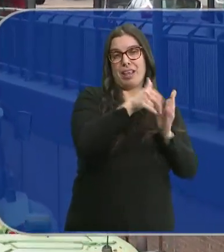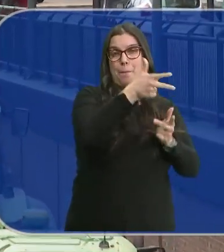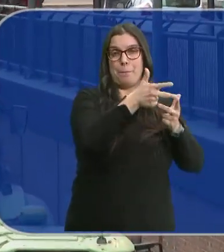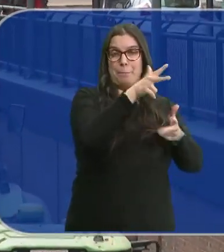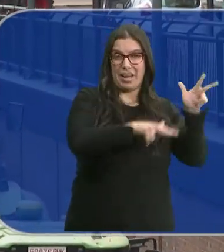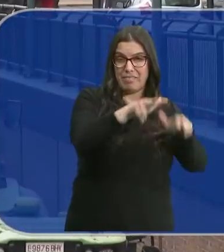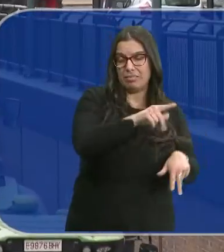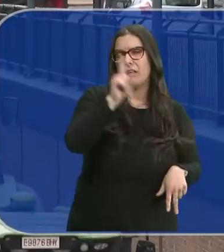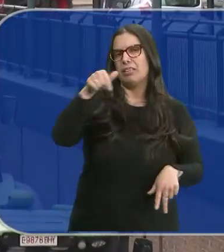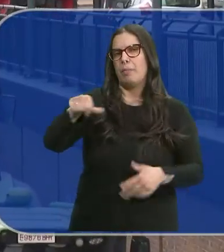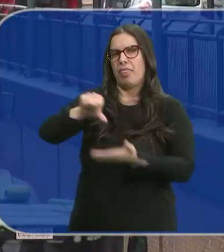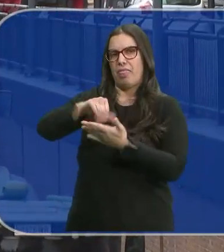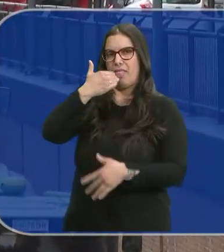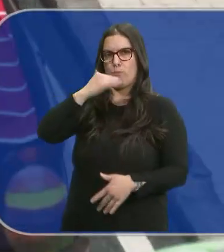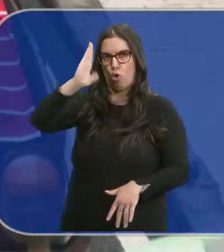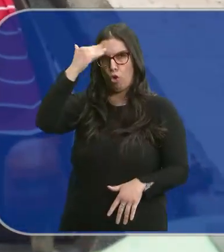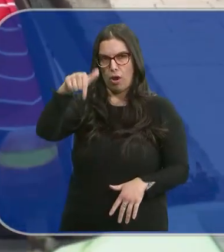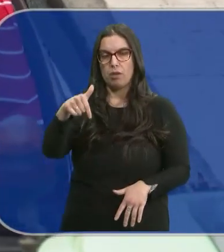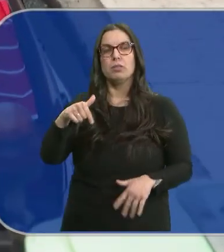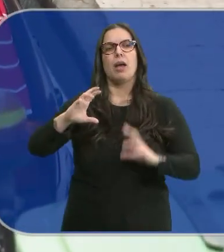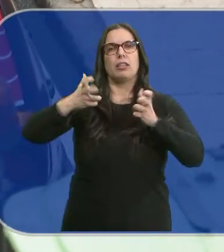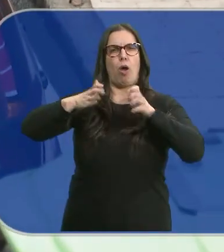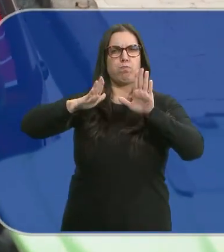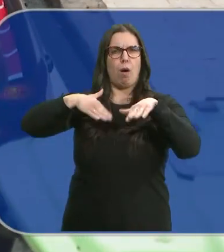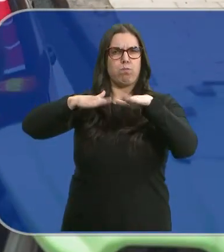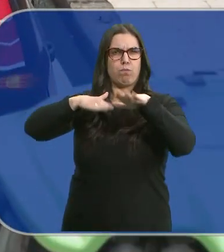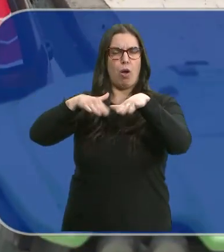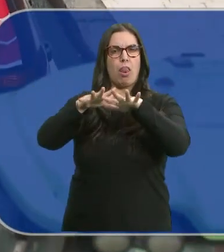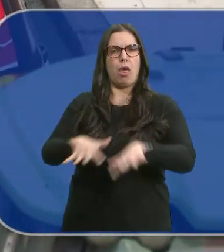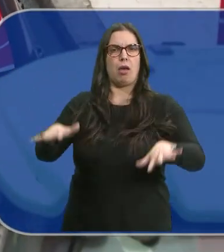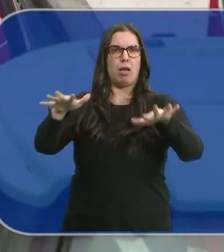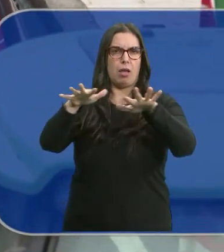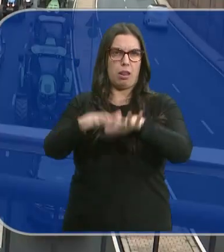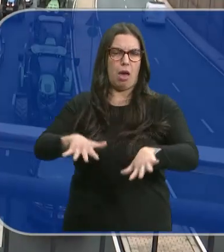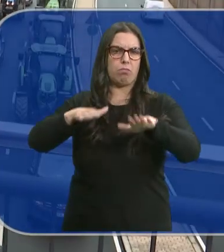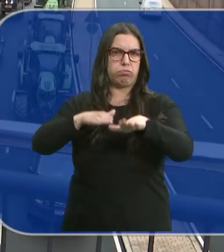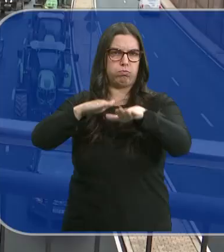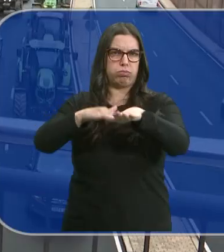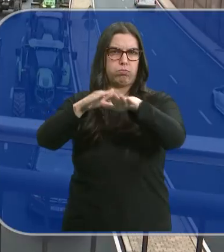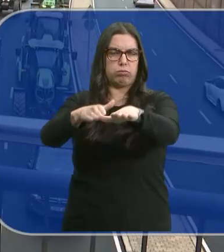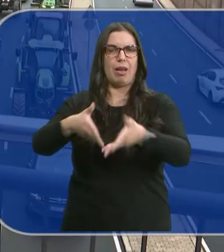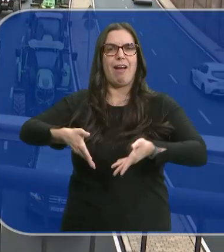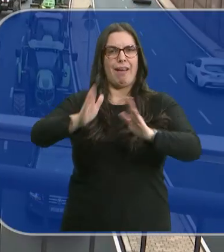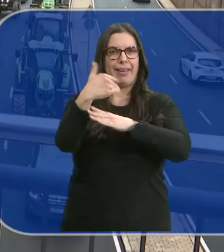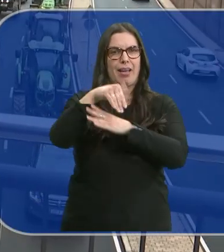aquí en Zamora capital, donde los tractores han realizado una marcha lenta por las principales avenidas.